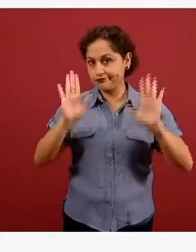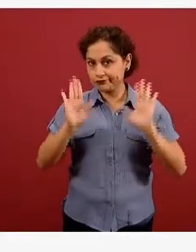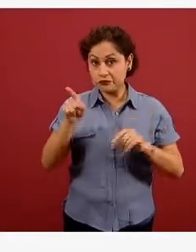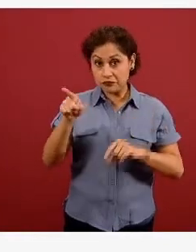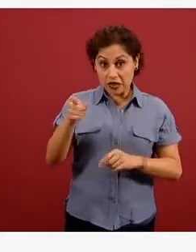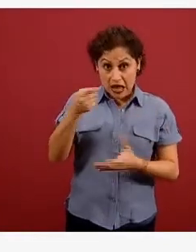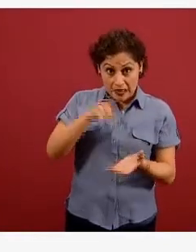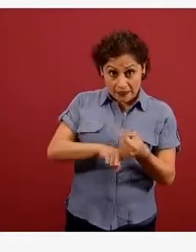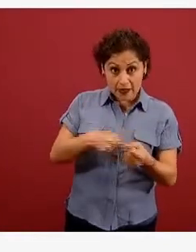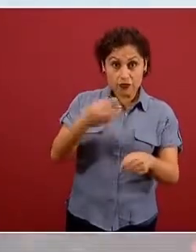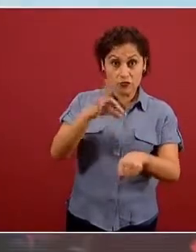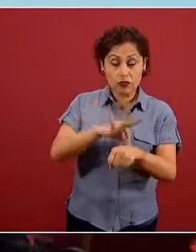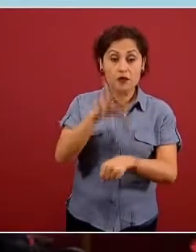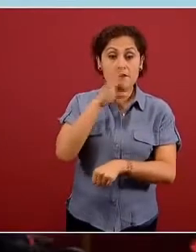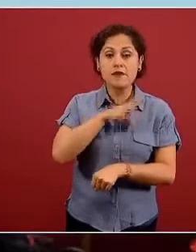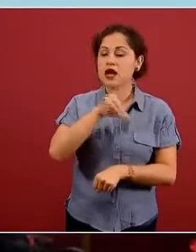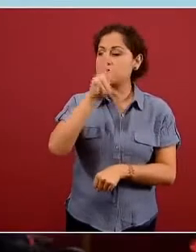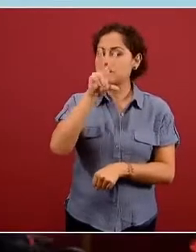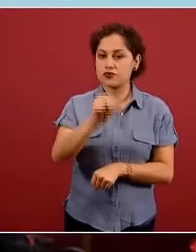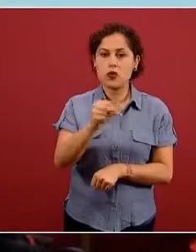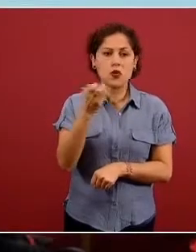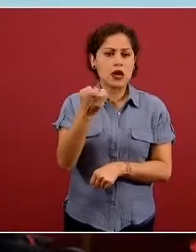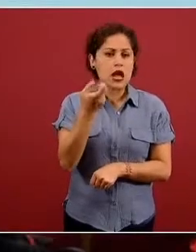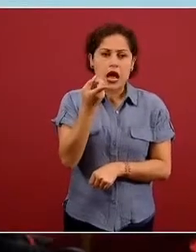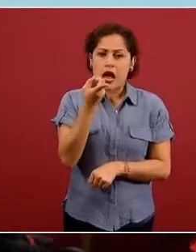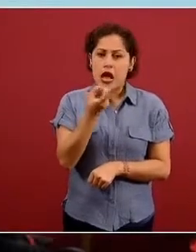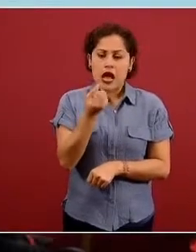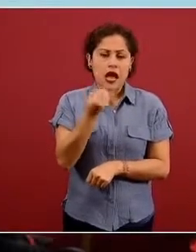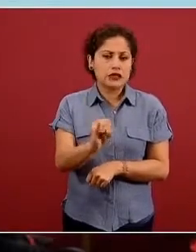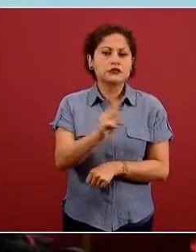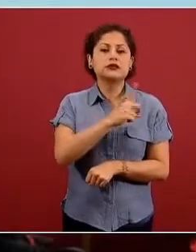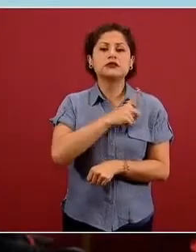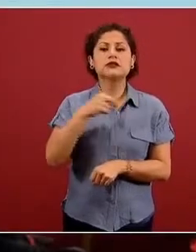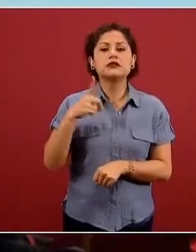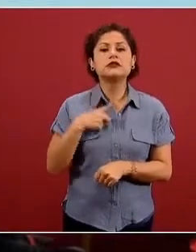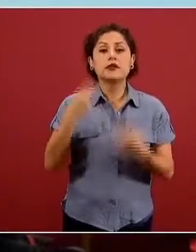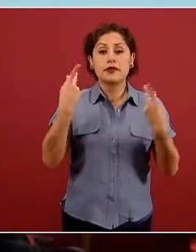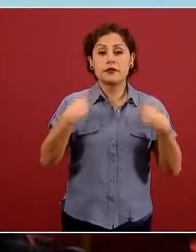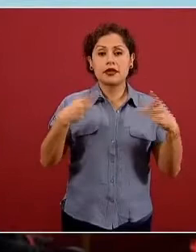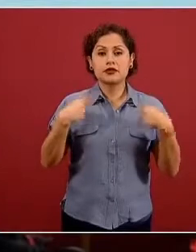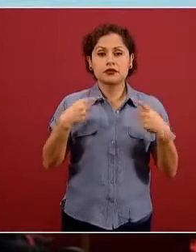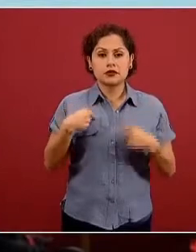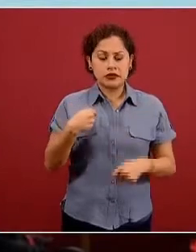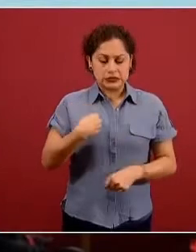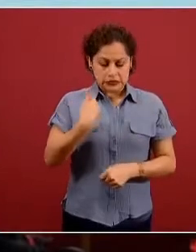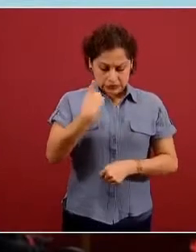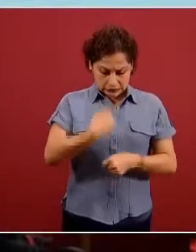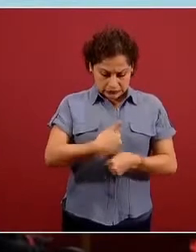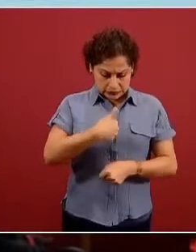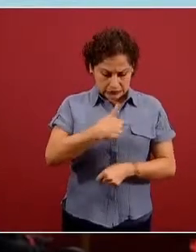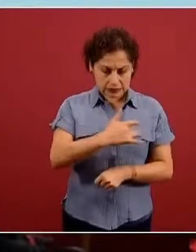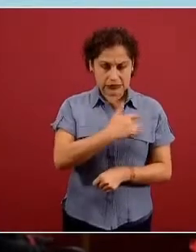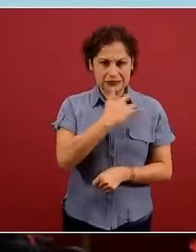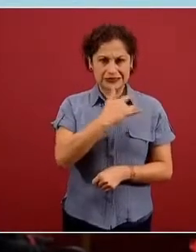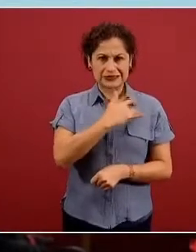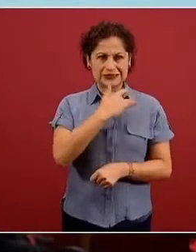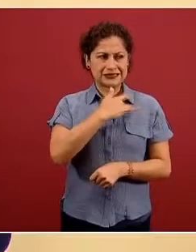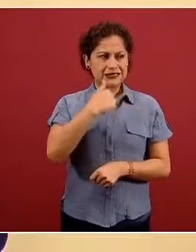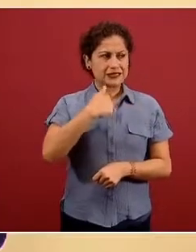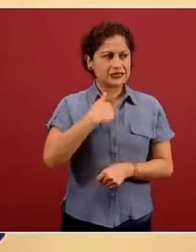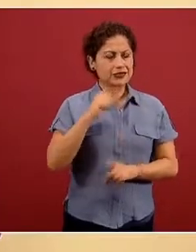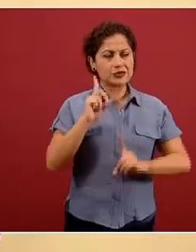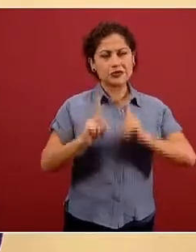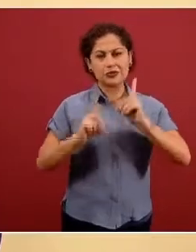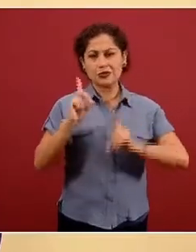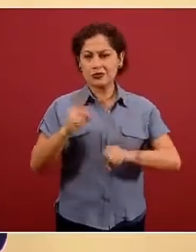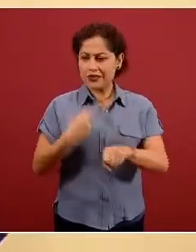precaución, que es toda persona que identificara los signos de COVID y tuviera una duda sobre